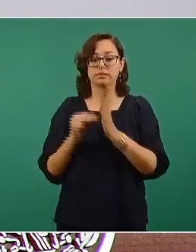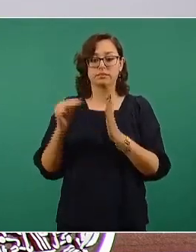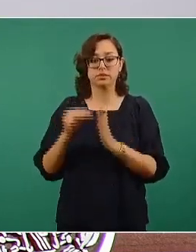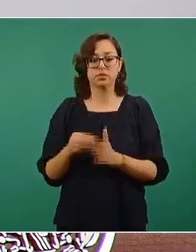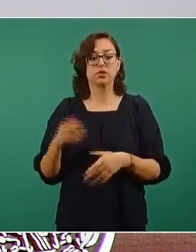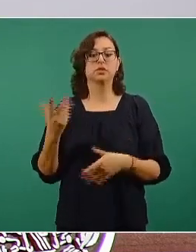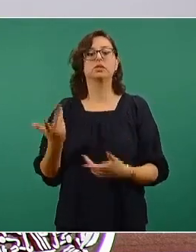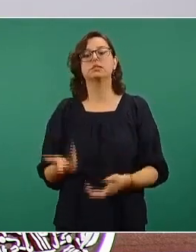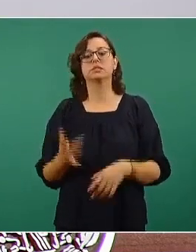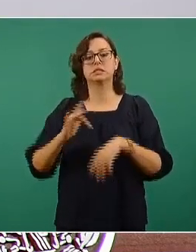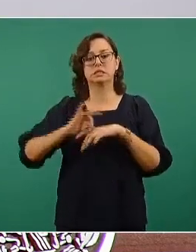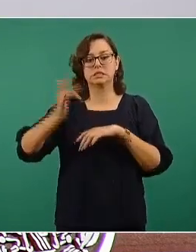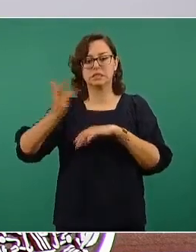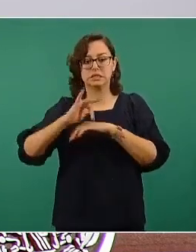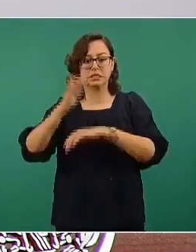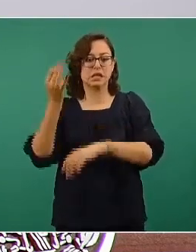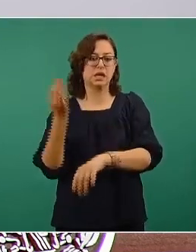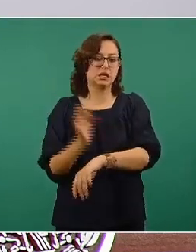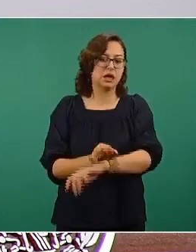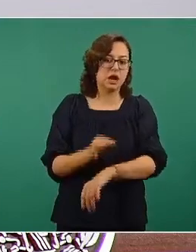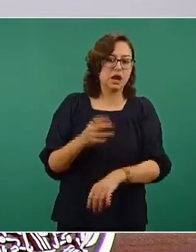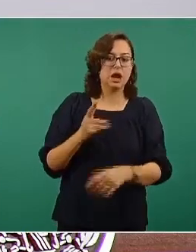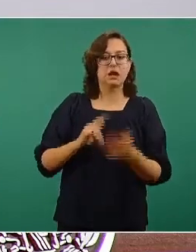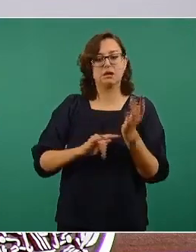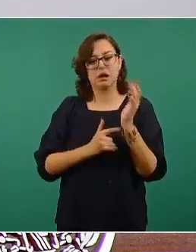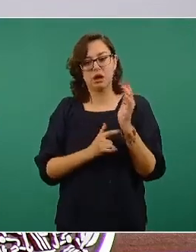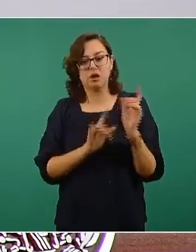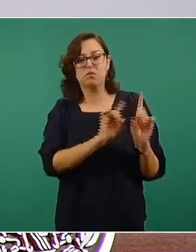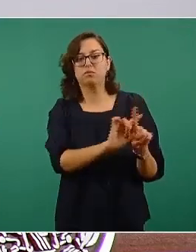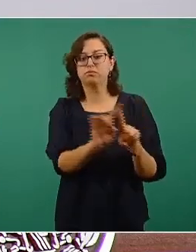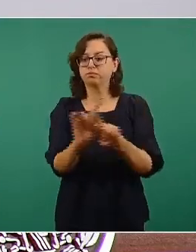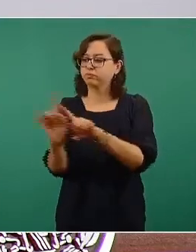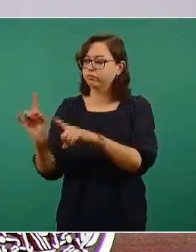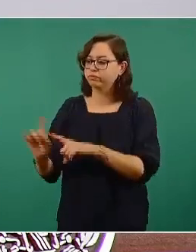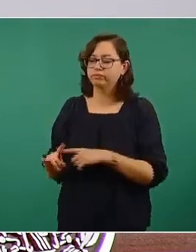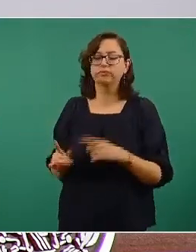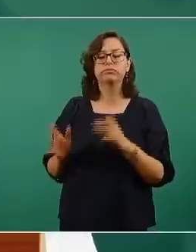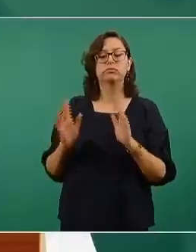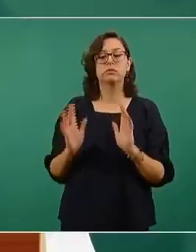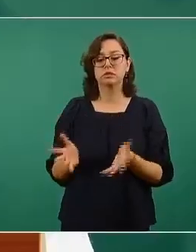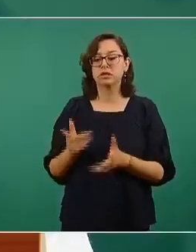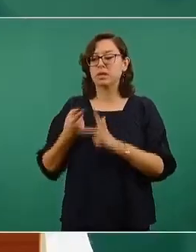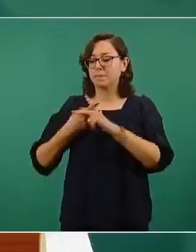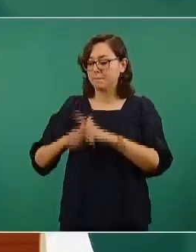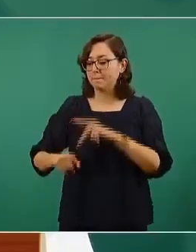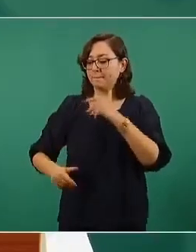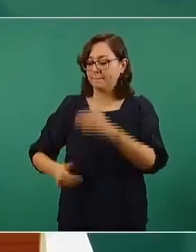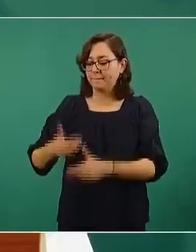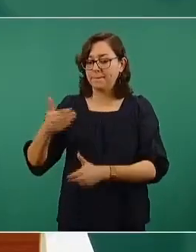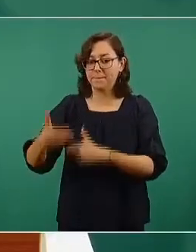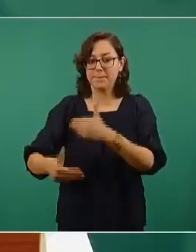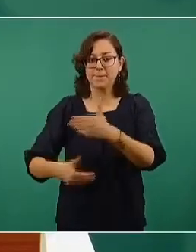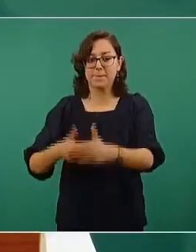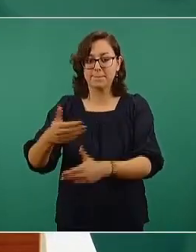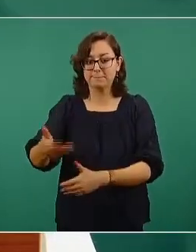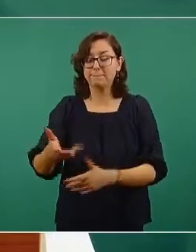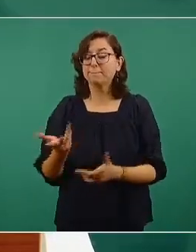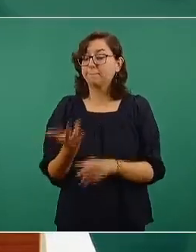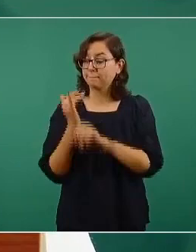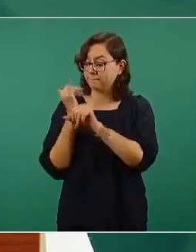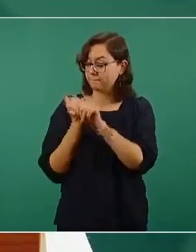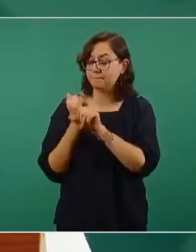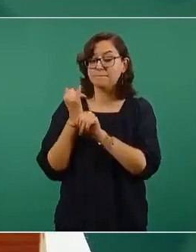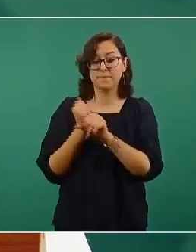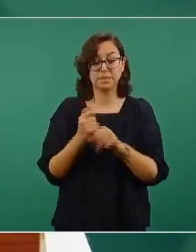relojería. Debo precisar que aún no se descartan otras líneas de